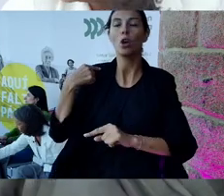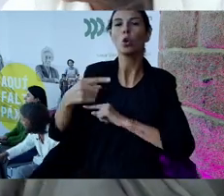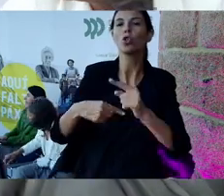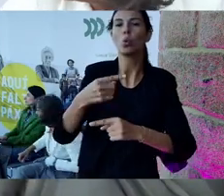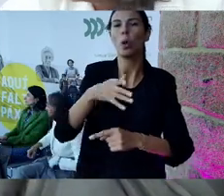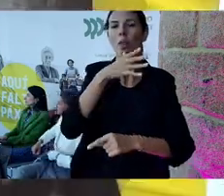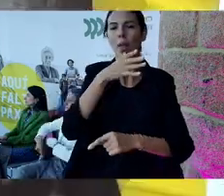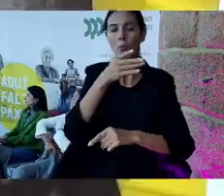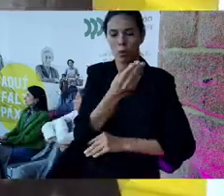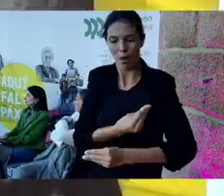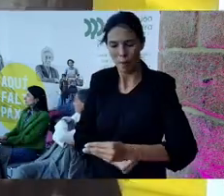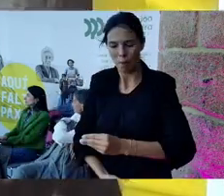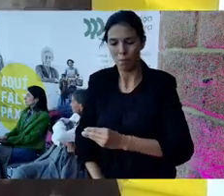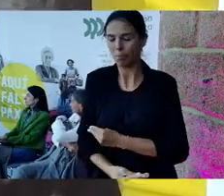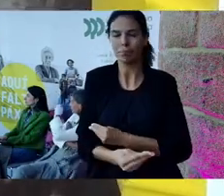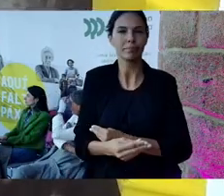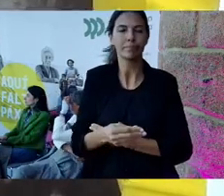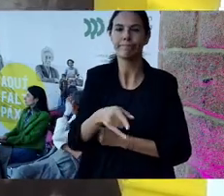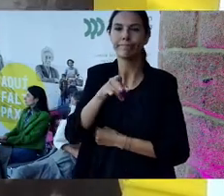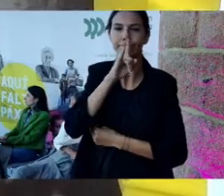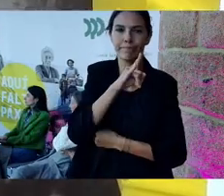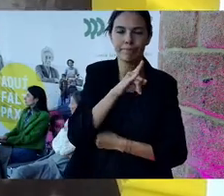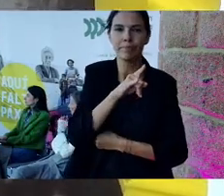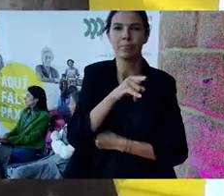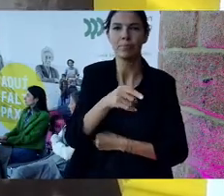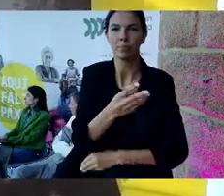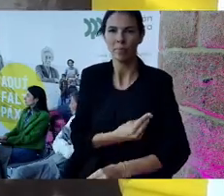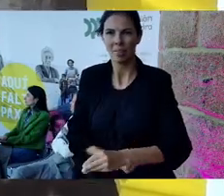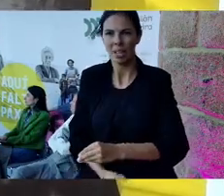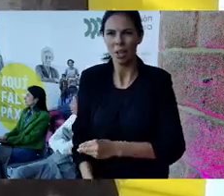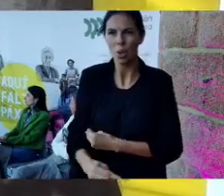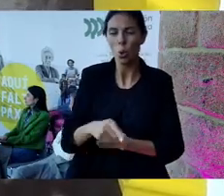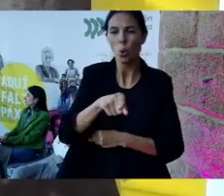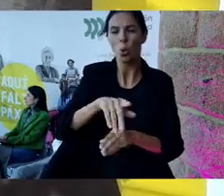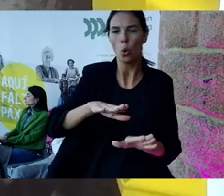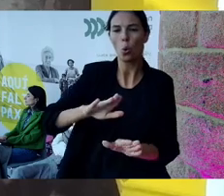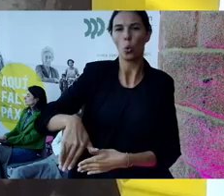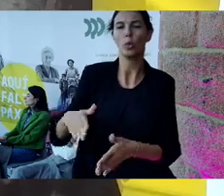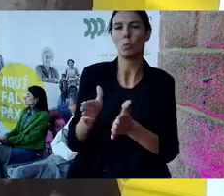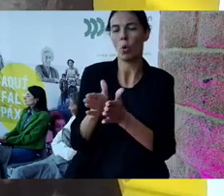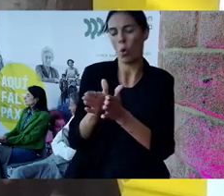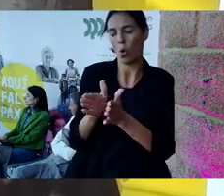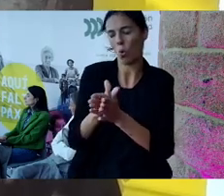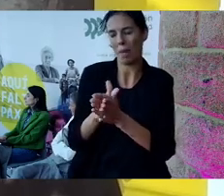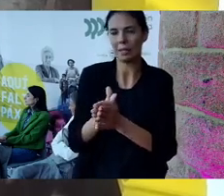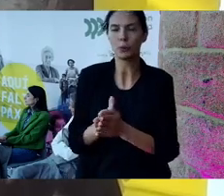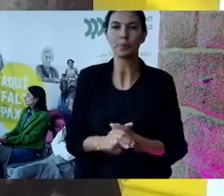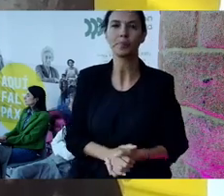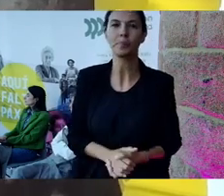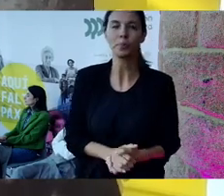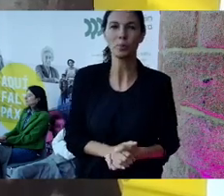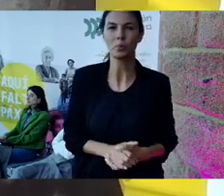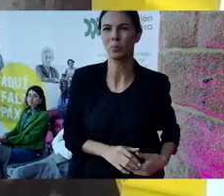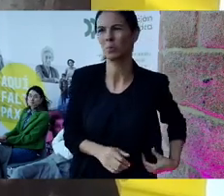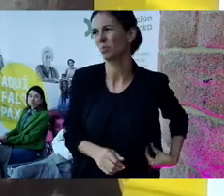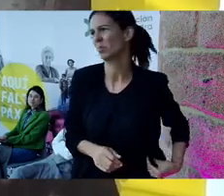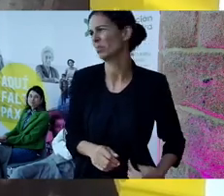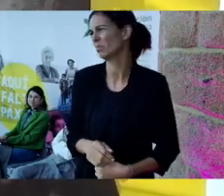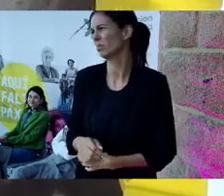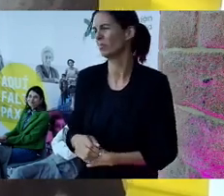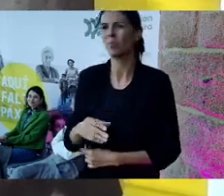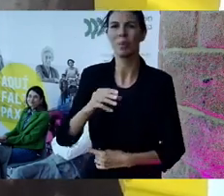años y a consecuencia de un parto malogrado de este último compañero,